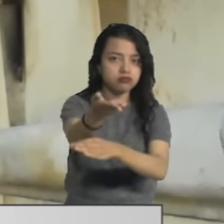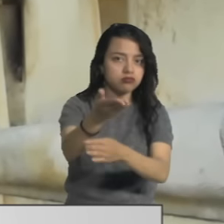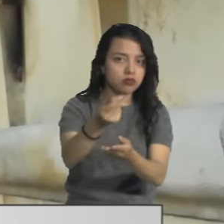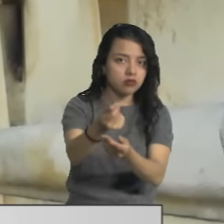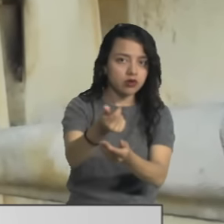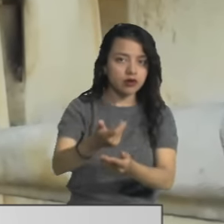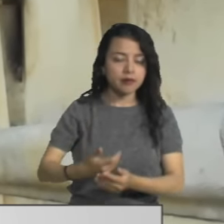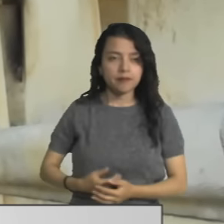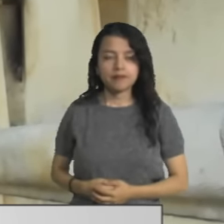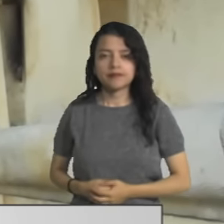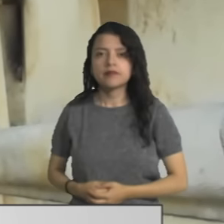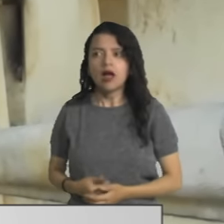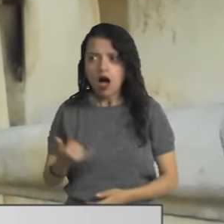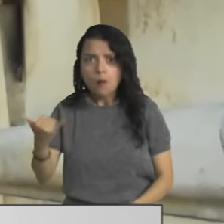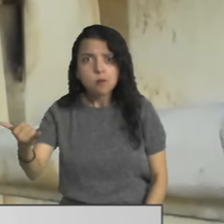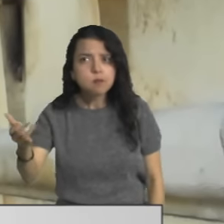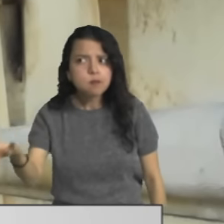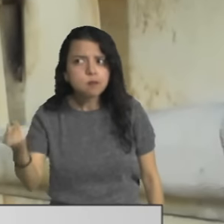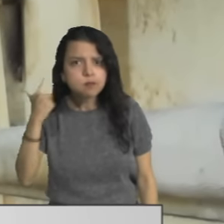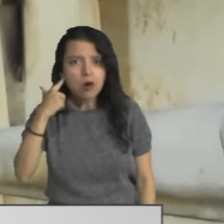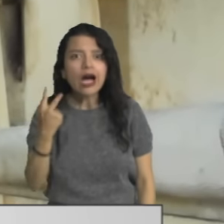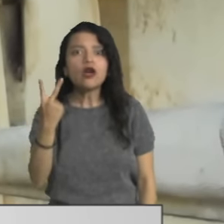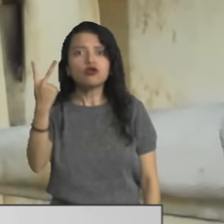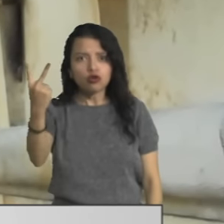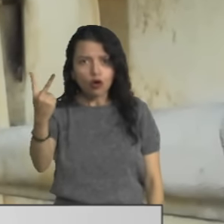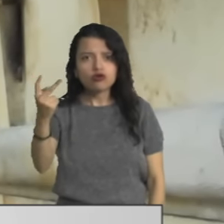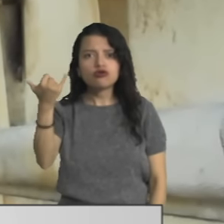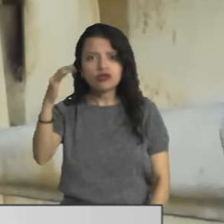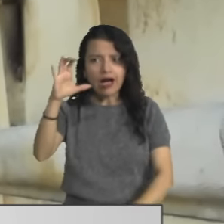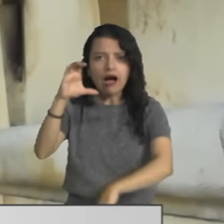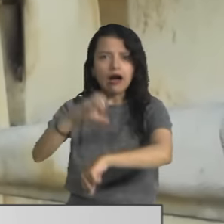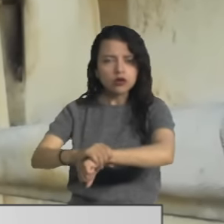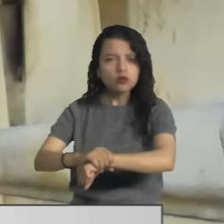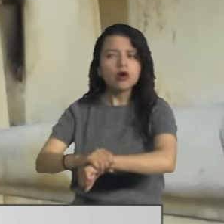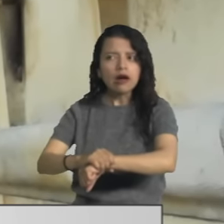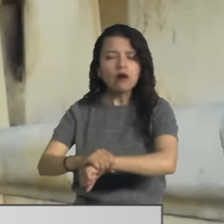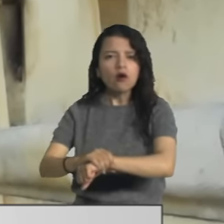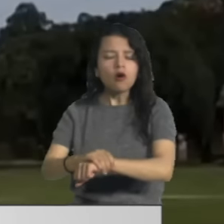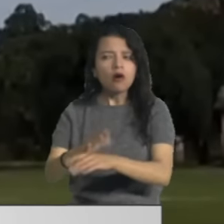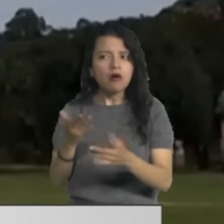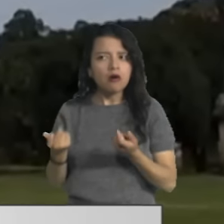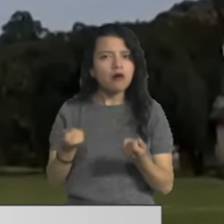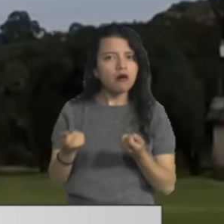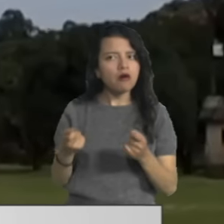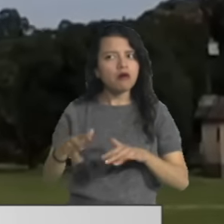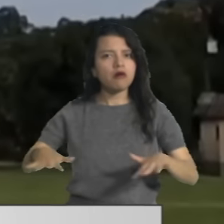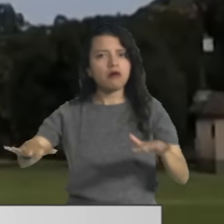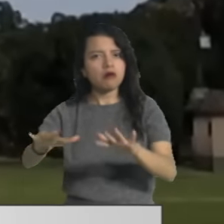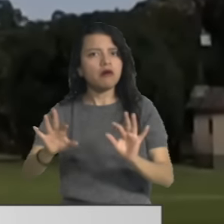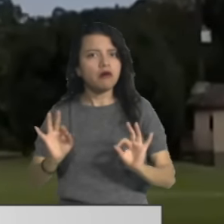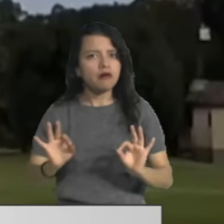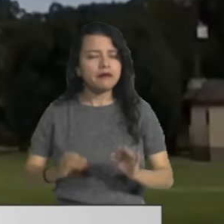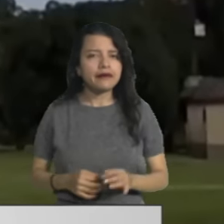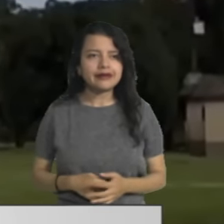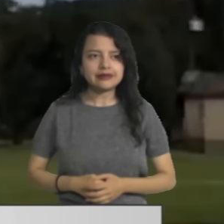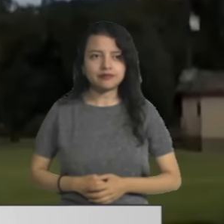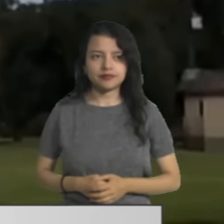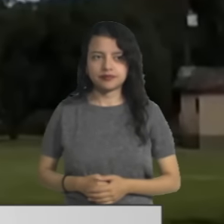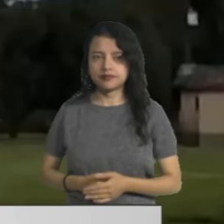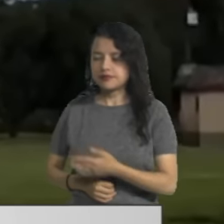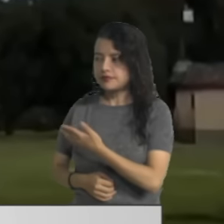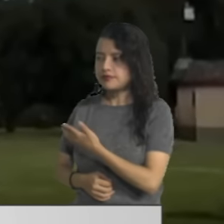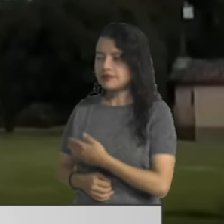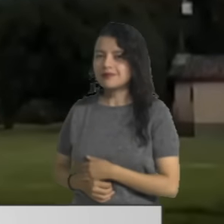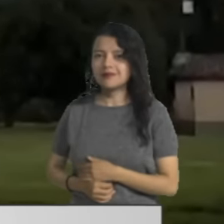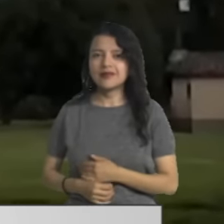a 2 disidentes. A esta hora se llevan a cabo diferentes operativos de control en la zona. En las últimas horas, las fuerzas militares